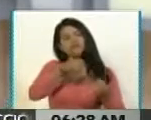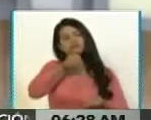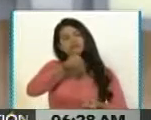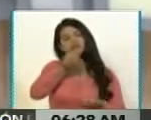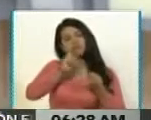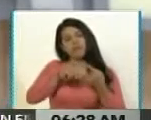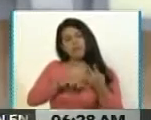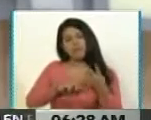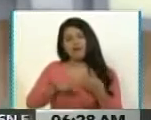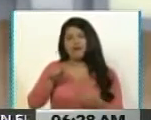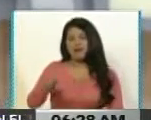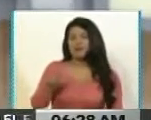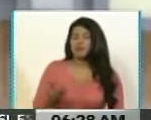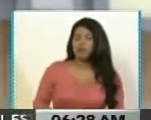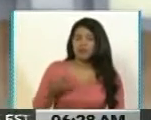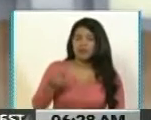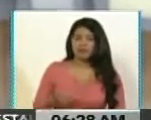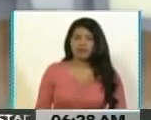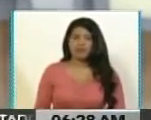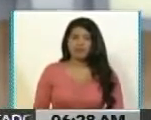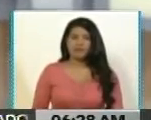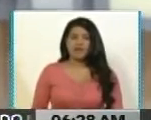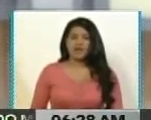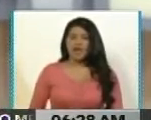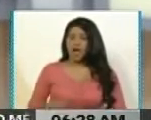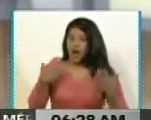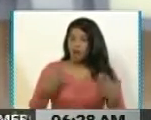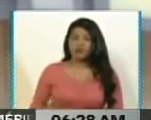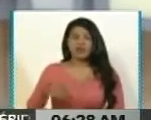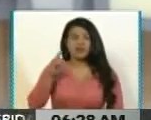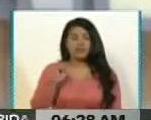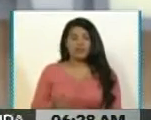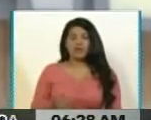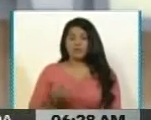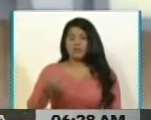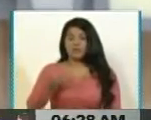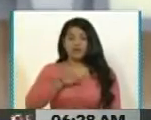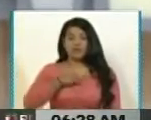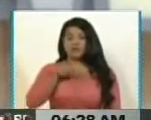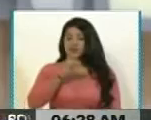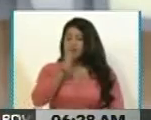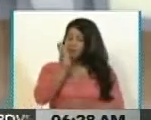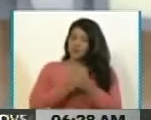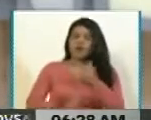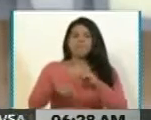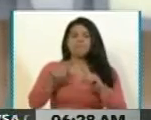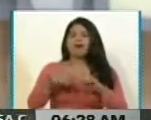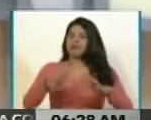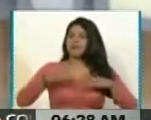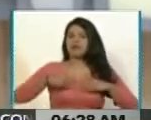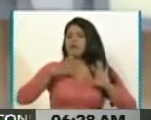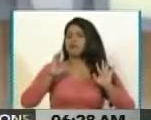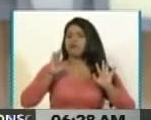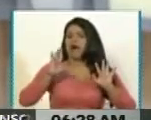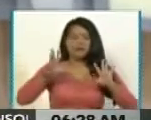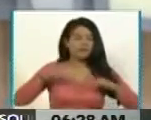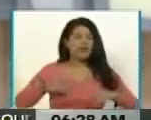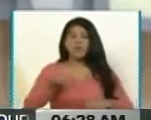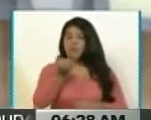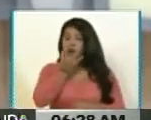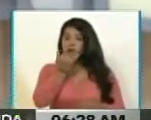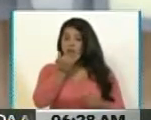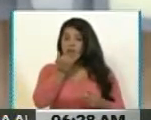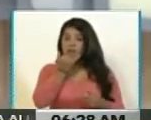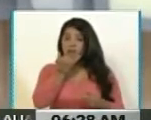yo creo que es un momento donde, bueno, tenemos que tener la humildad, la interés de aceptar los cuestionamientos que se hagan a la